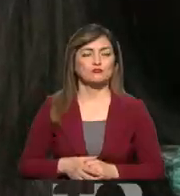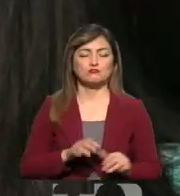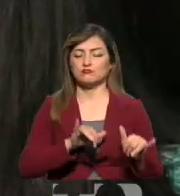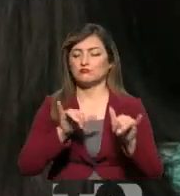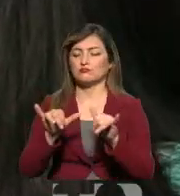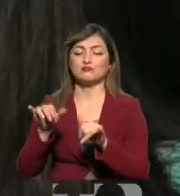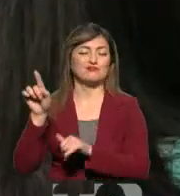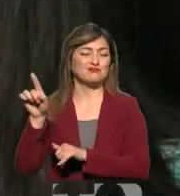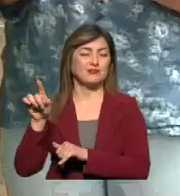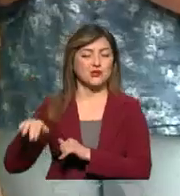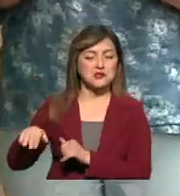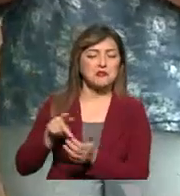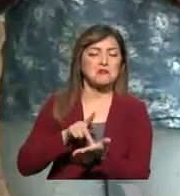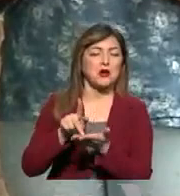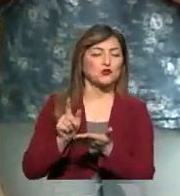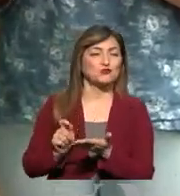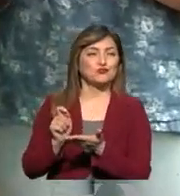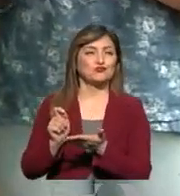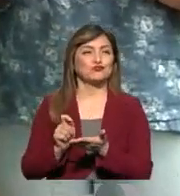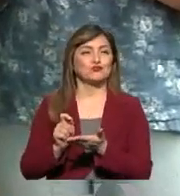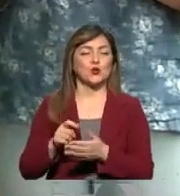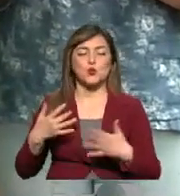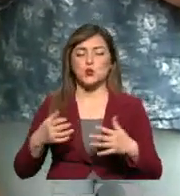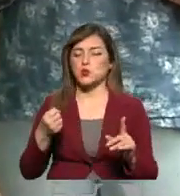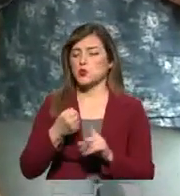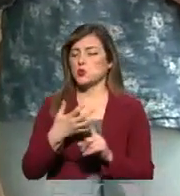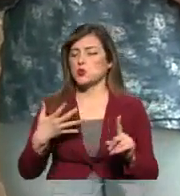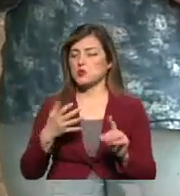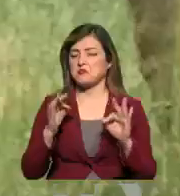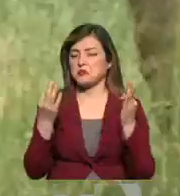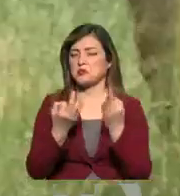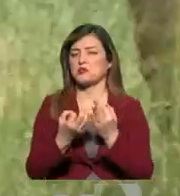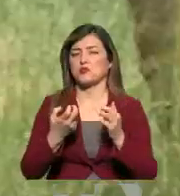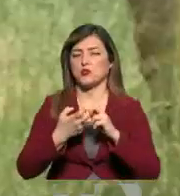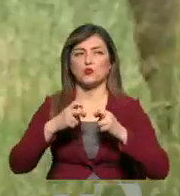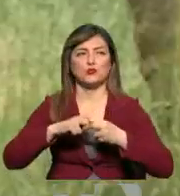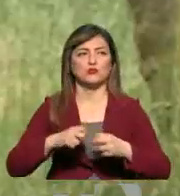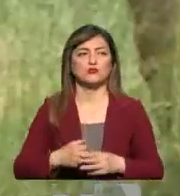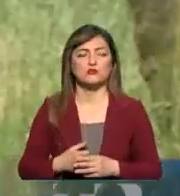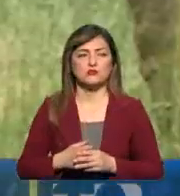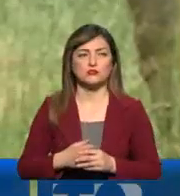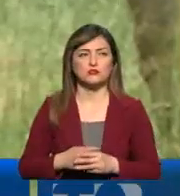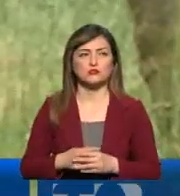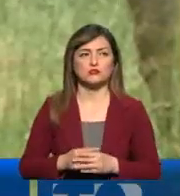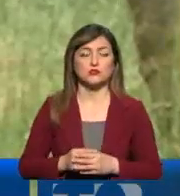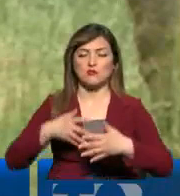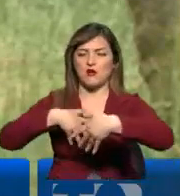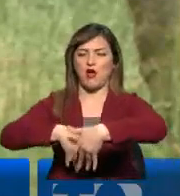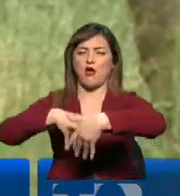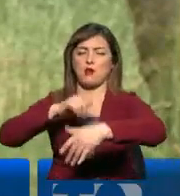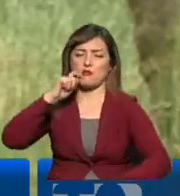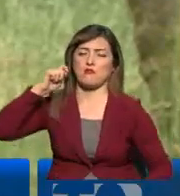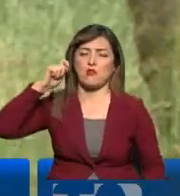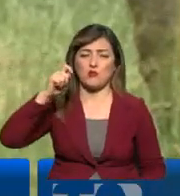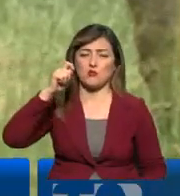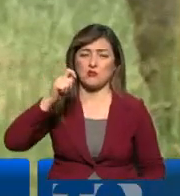que asegura el retraso en el pago de sus sueldos le ha afectado directamente a su familia. Y hemos ido a plantones, a marchas, y